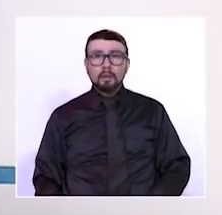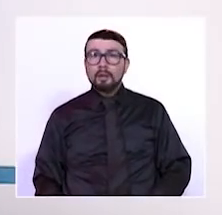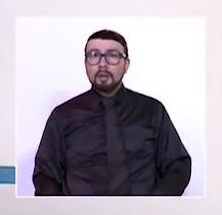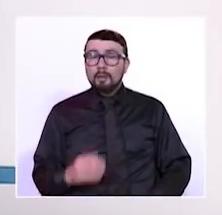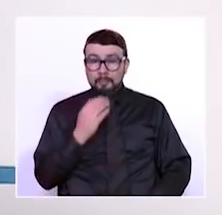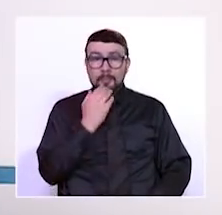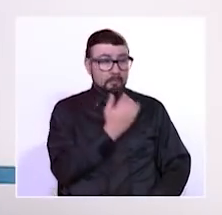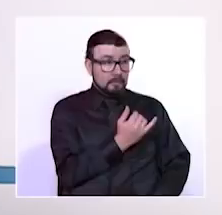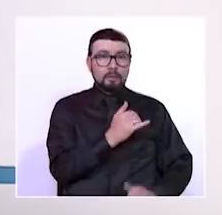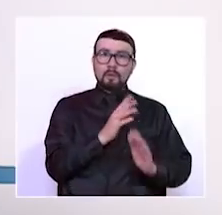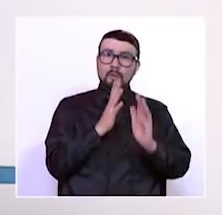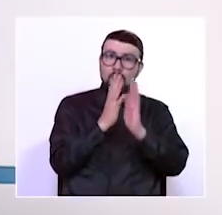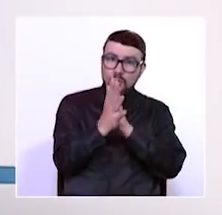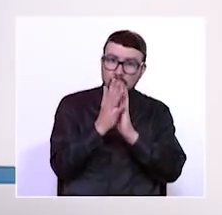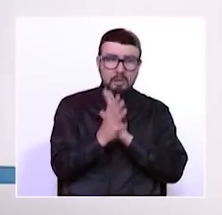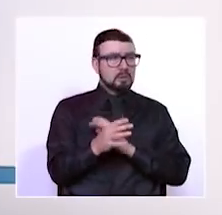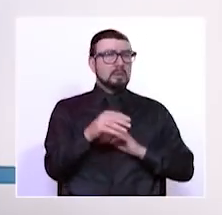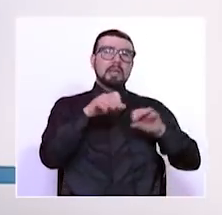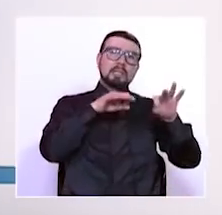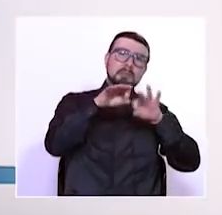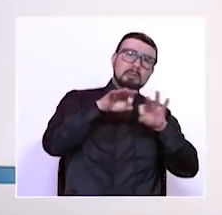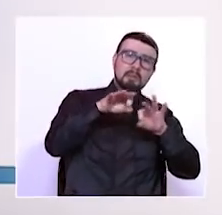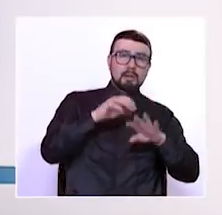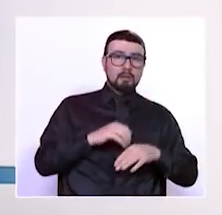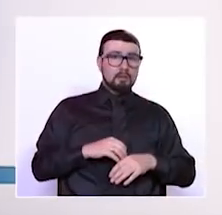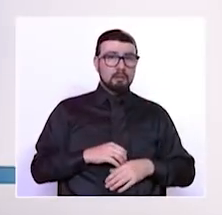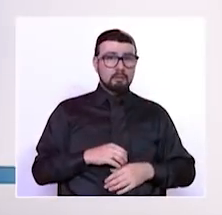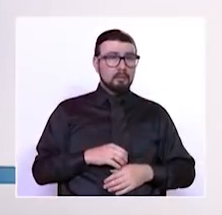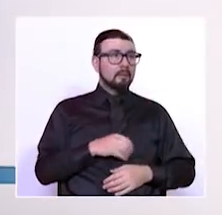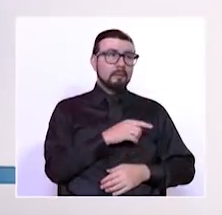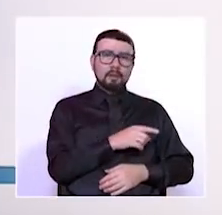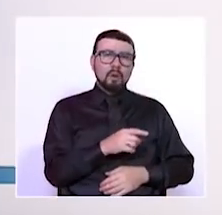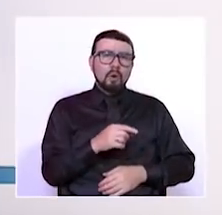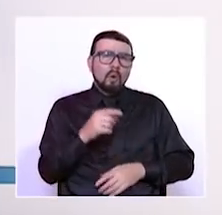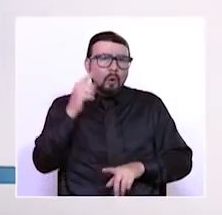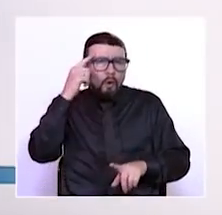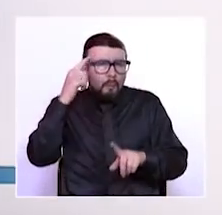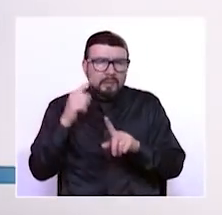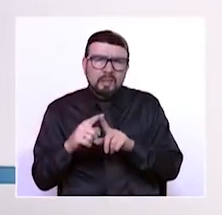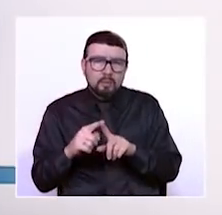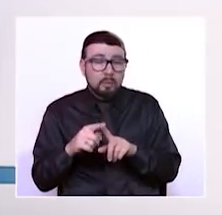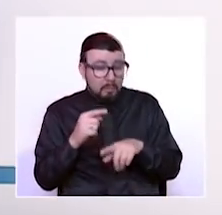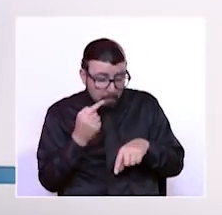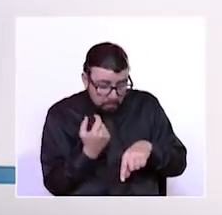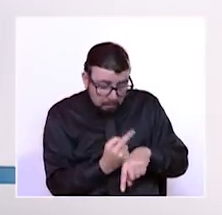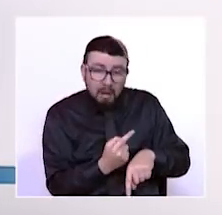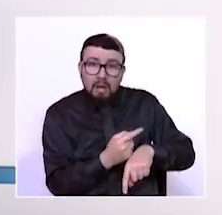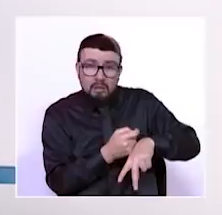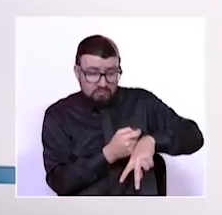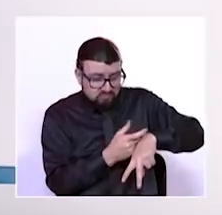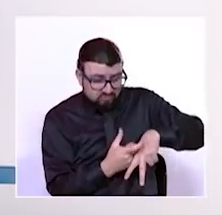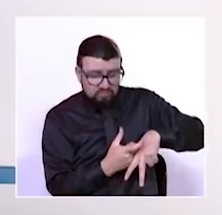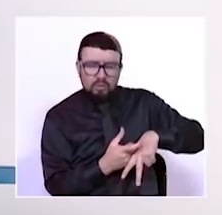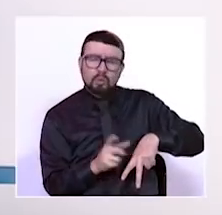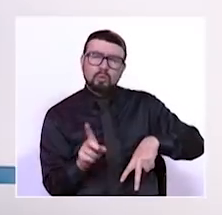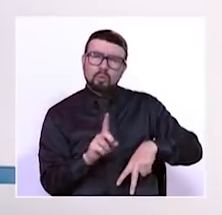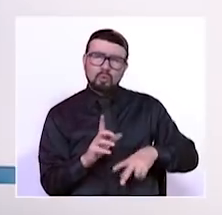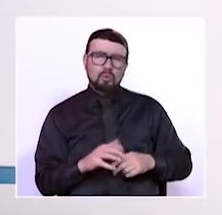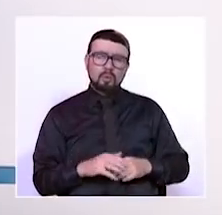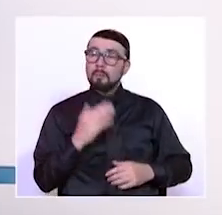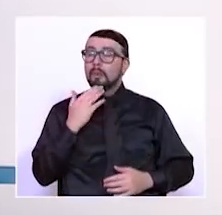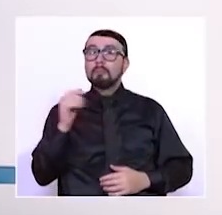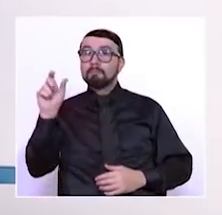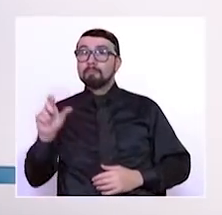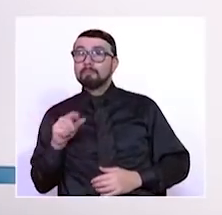la información es que no lleguen a esos estados. Porque, por ejemplo, nos pregunta en este